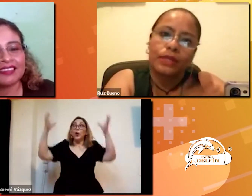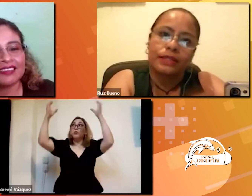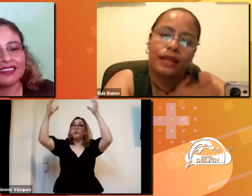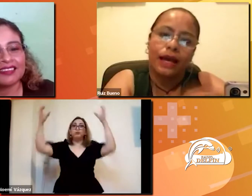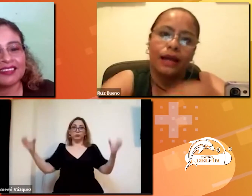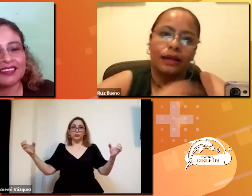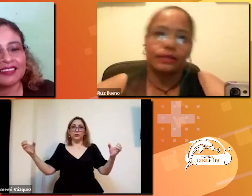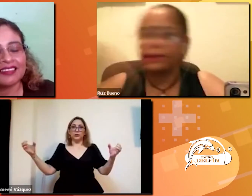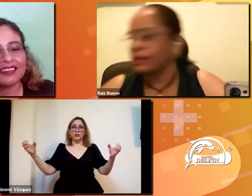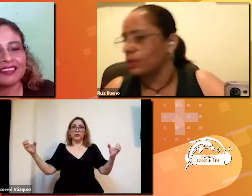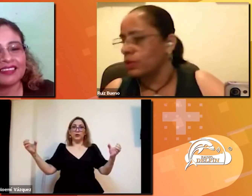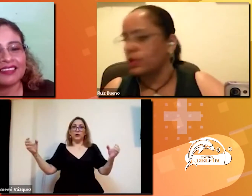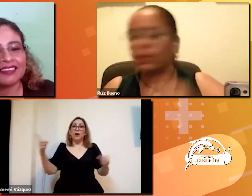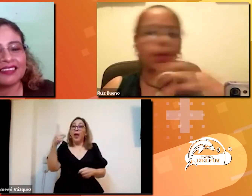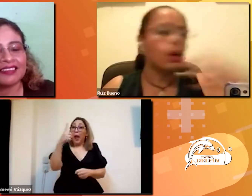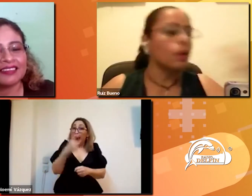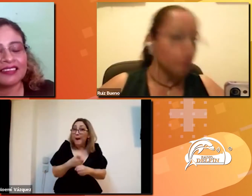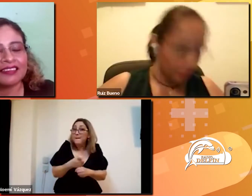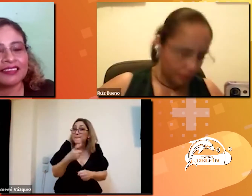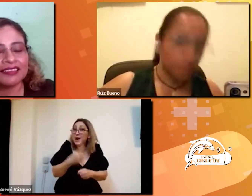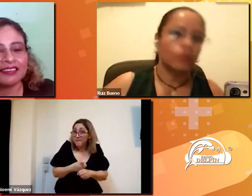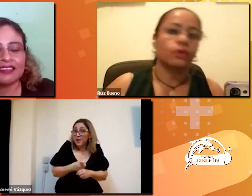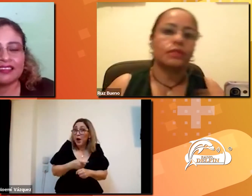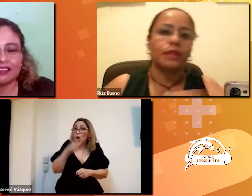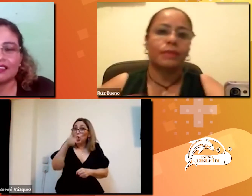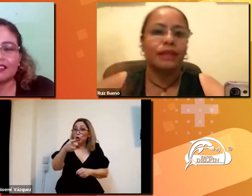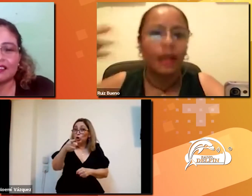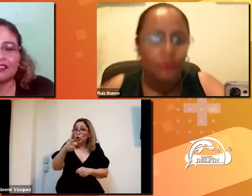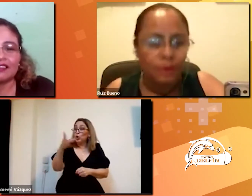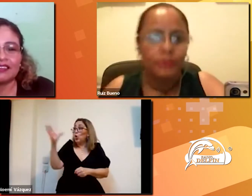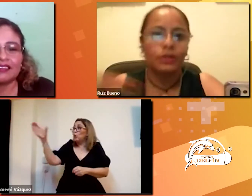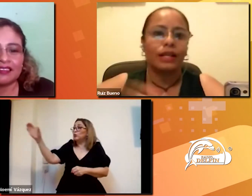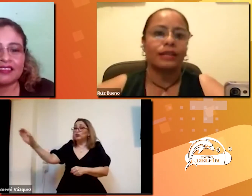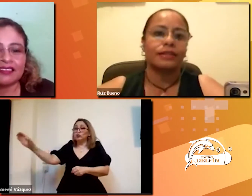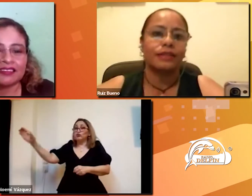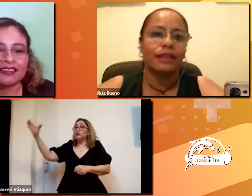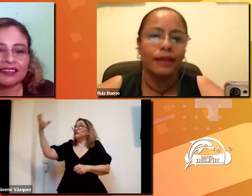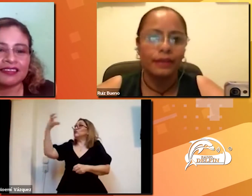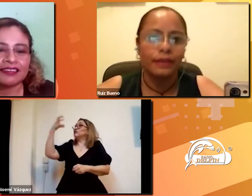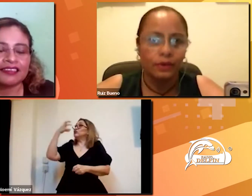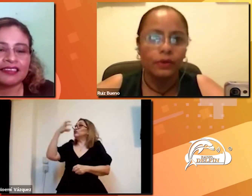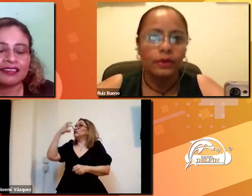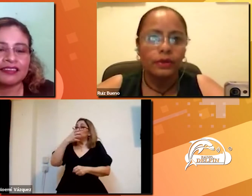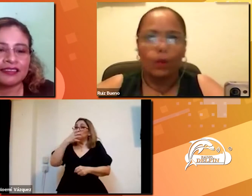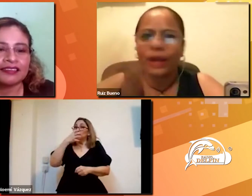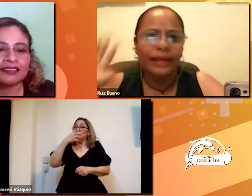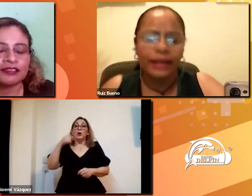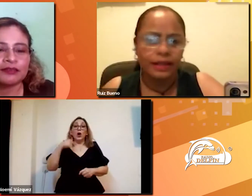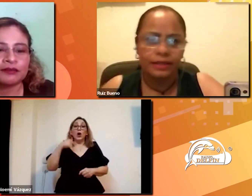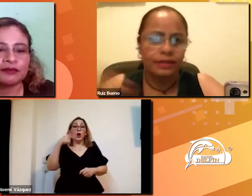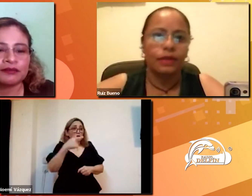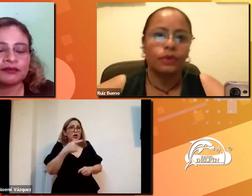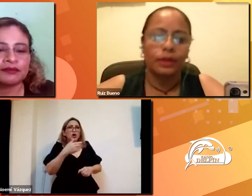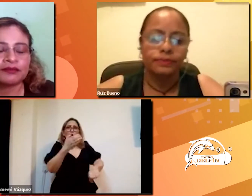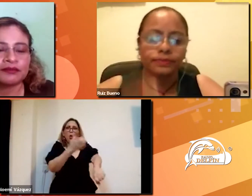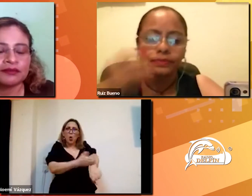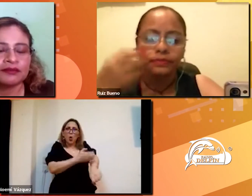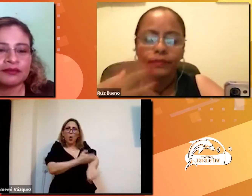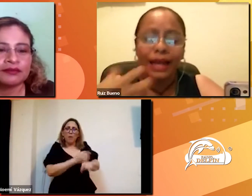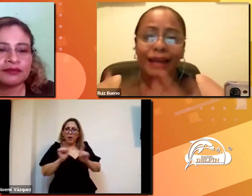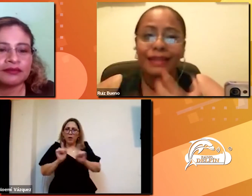necesite ponérsela? Si traes a un niño o a una persona con discapacidad, una persona de la tercera edad, ¿no? O alguien que necesite